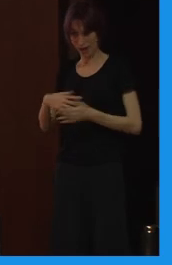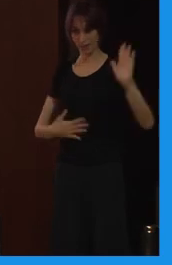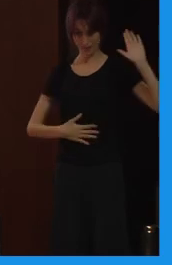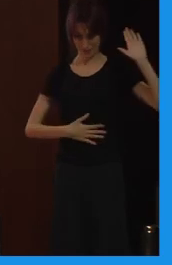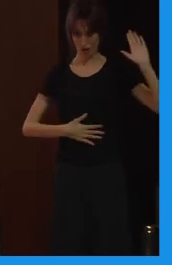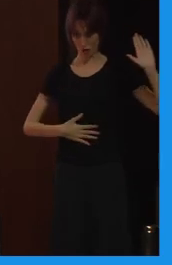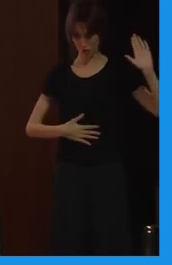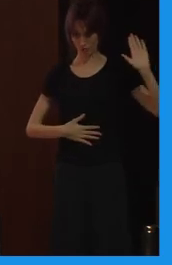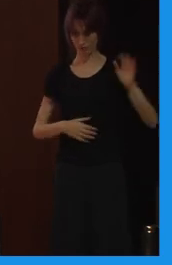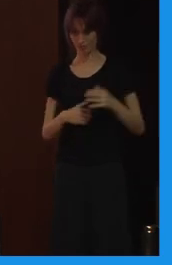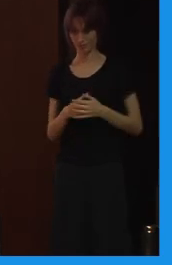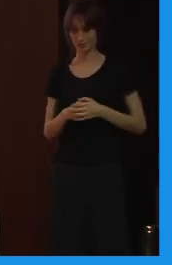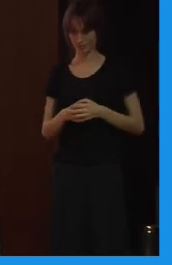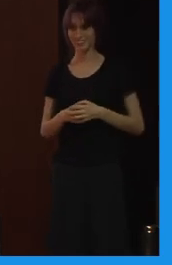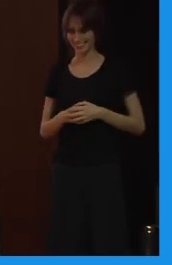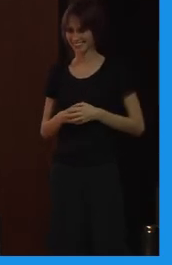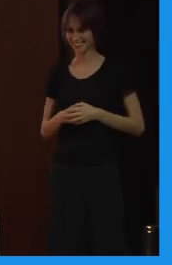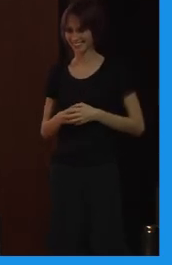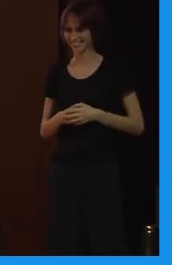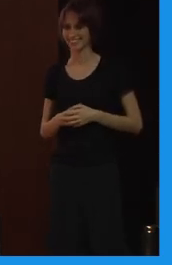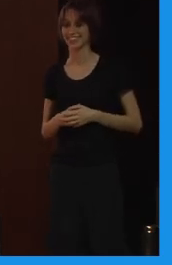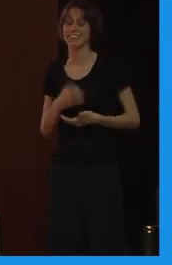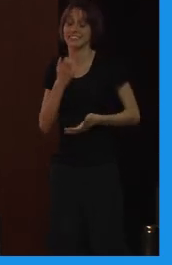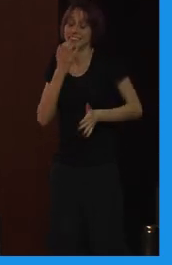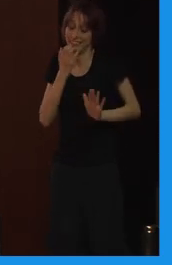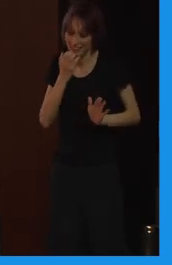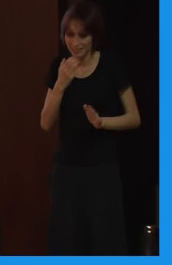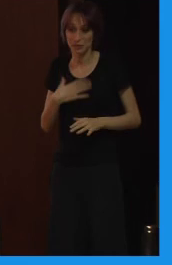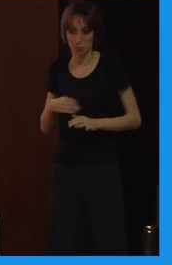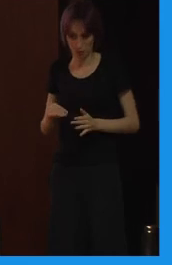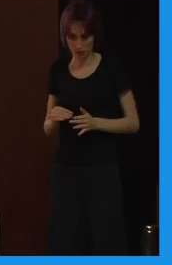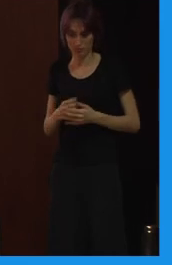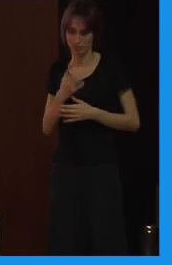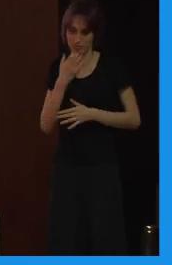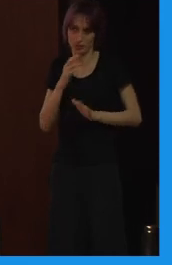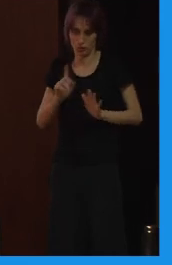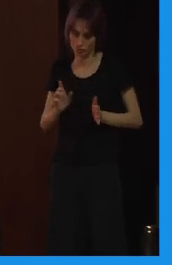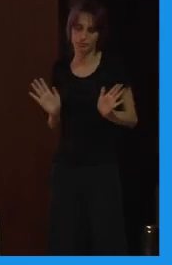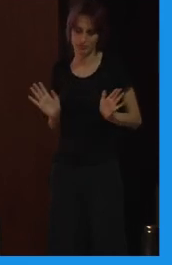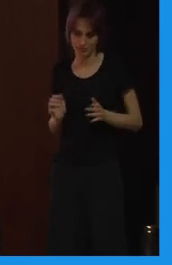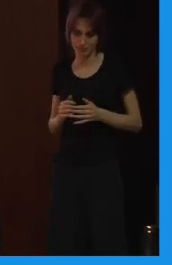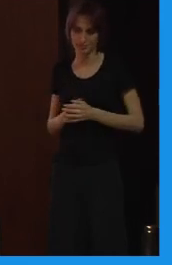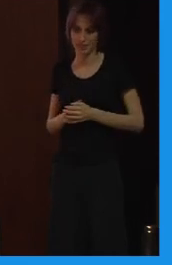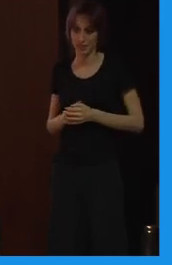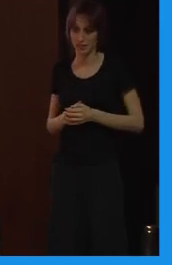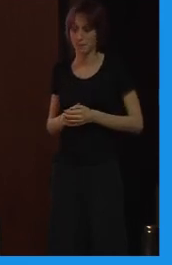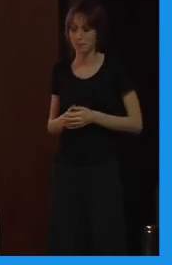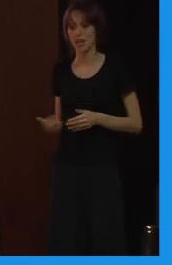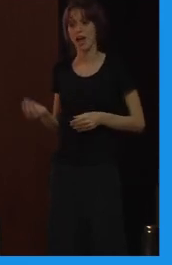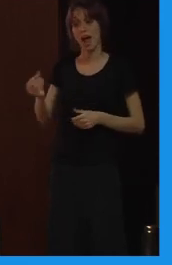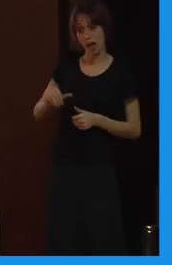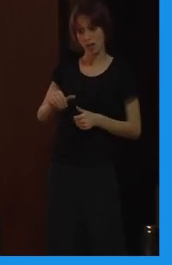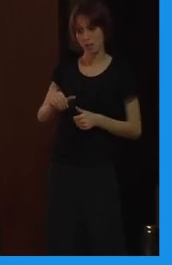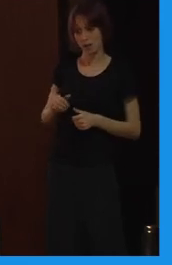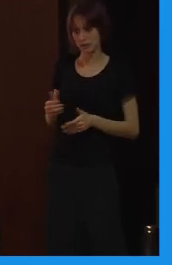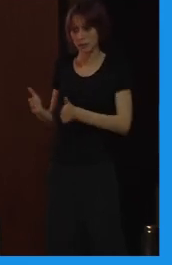puede ser, que yo sé que a lo mejor no, pero sería una buena alternativa incluso para incorporar a la pareja en la problemática de